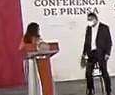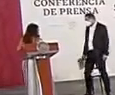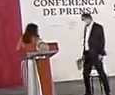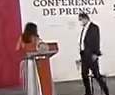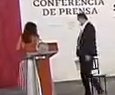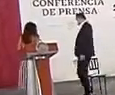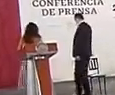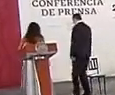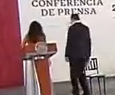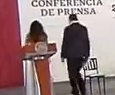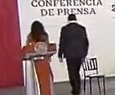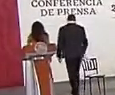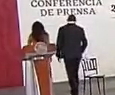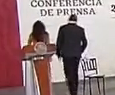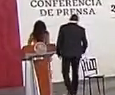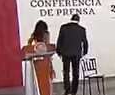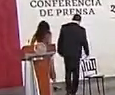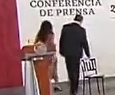ah